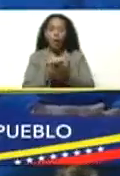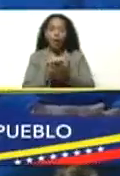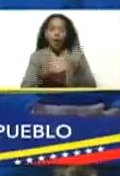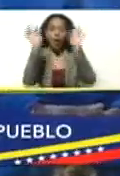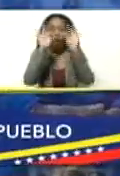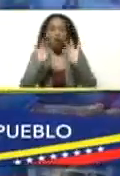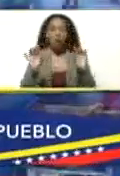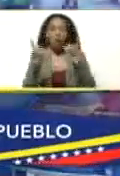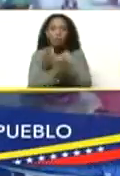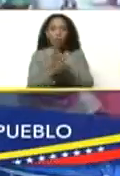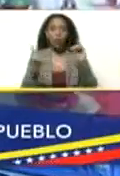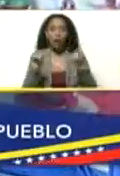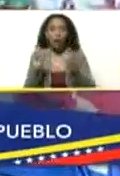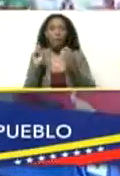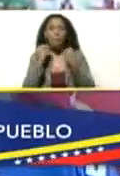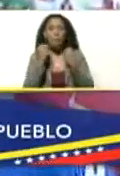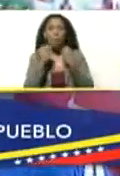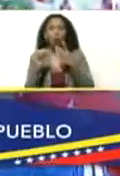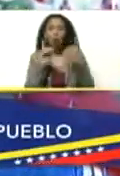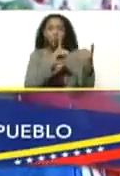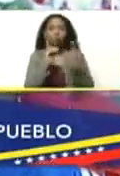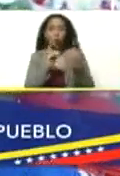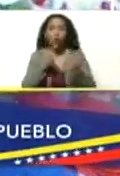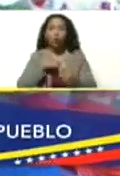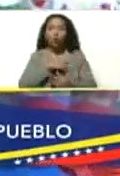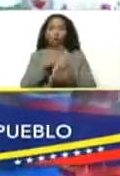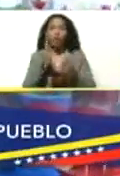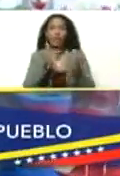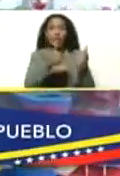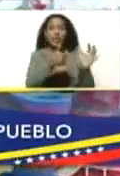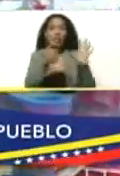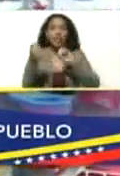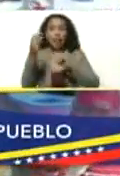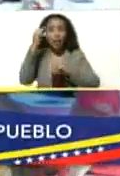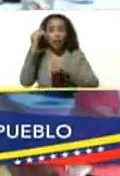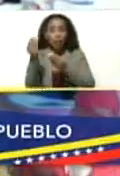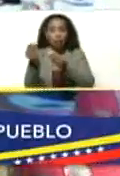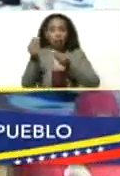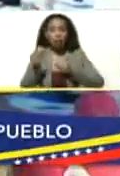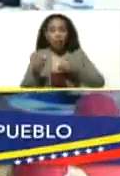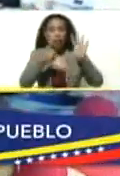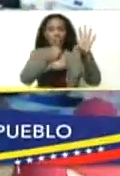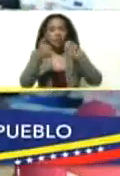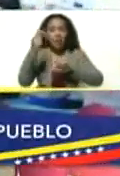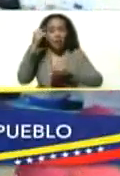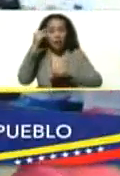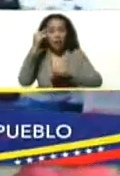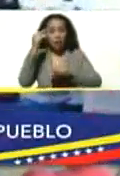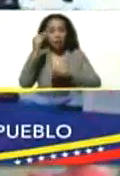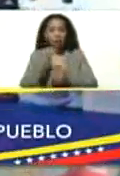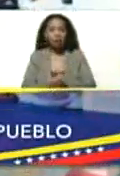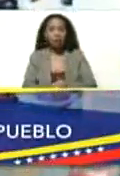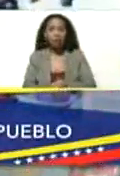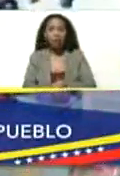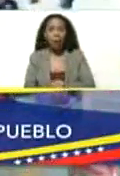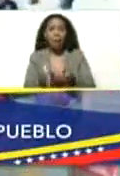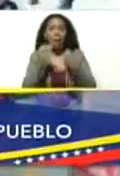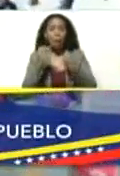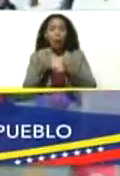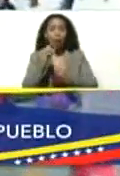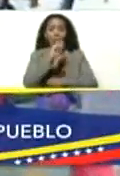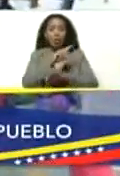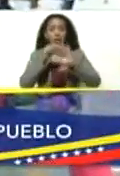democráticamente para el debate. Vamos a darnos 60 días. 60 días, Ohani, para el 16